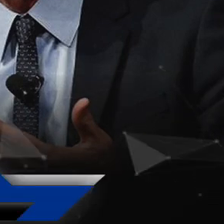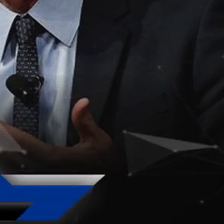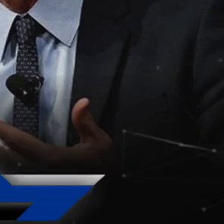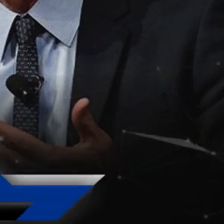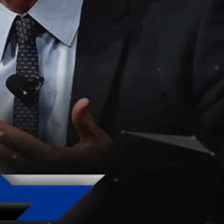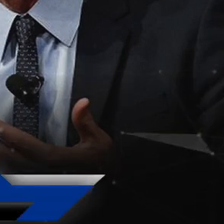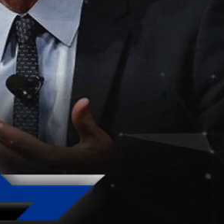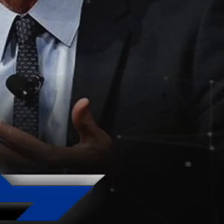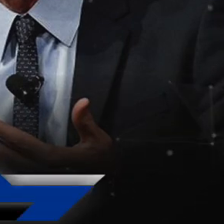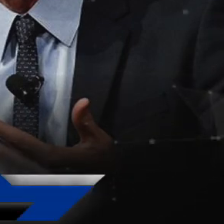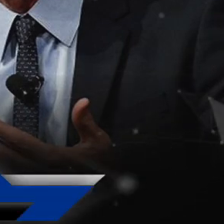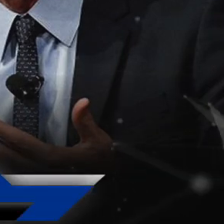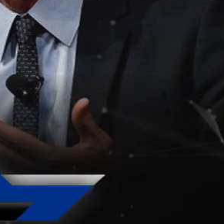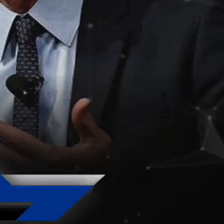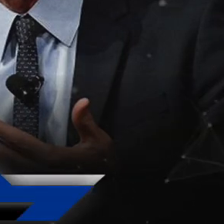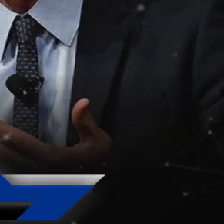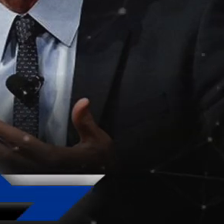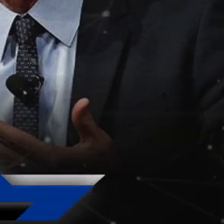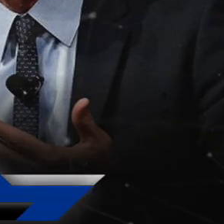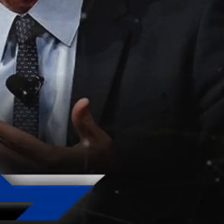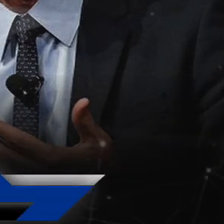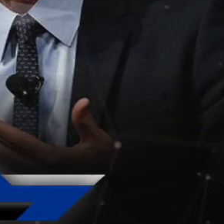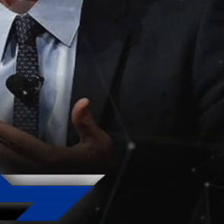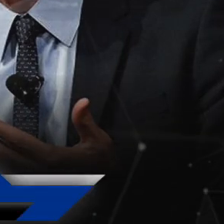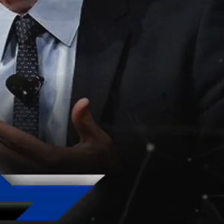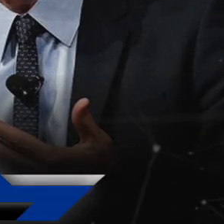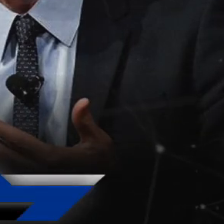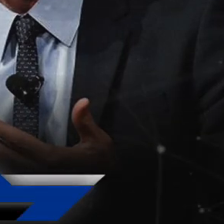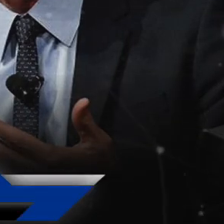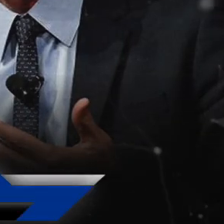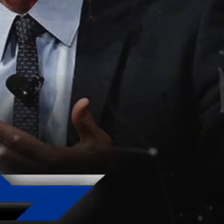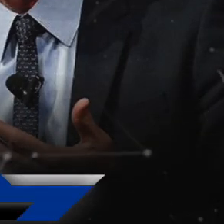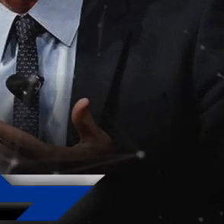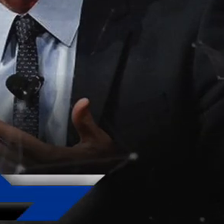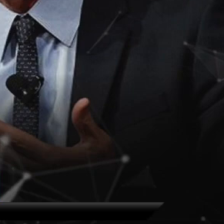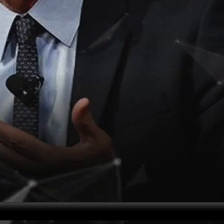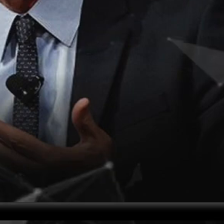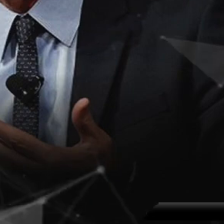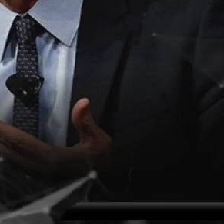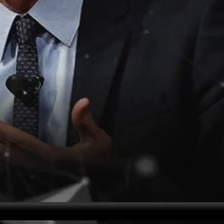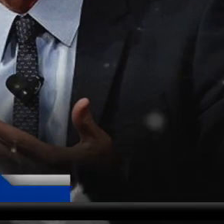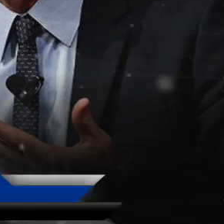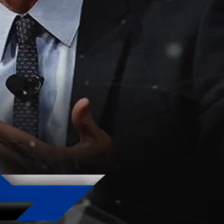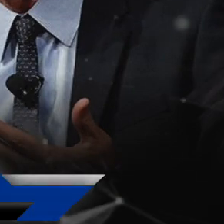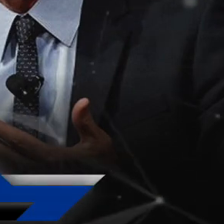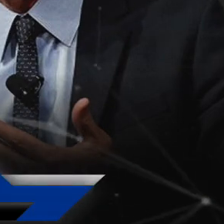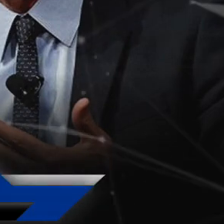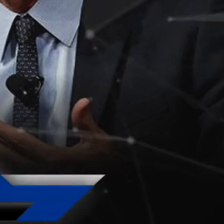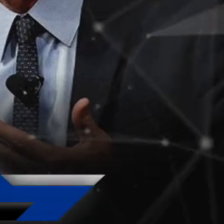Ya estás informado. No olvides darle like a este video, comparte y suscríbete a Escucha Diario.